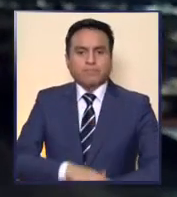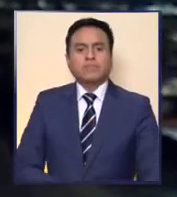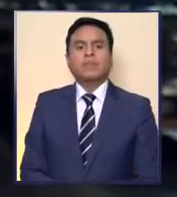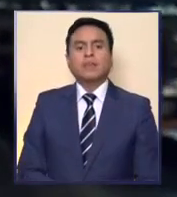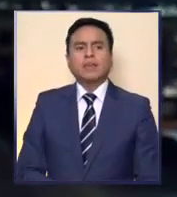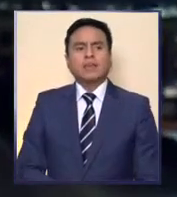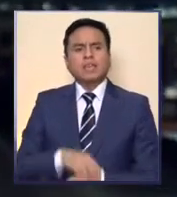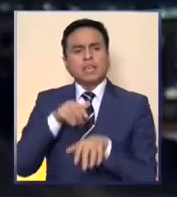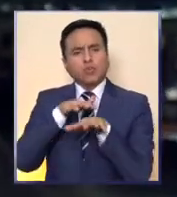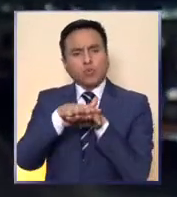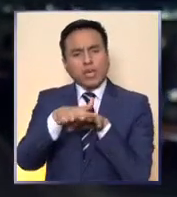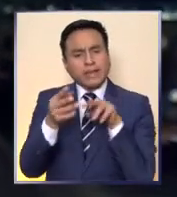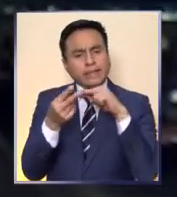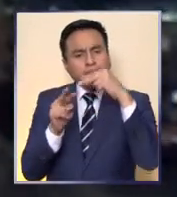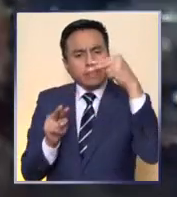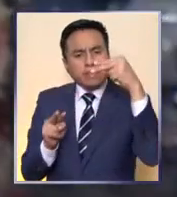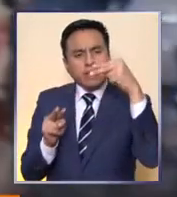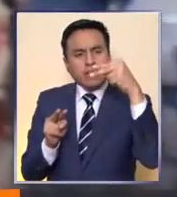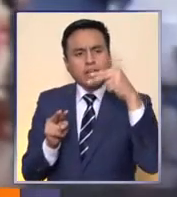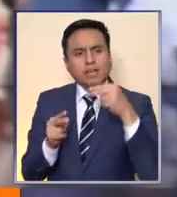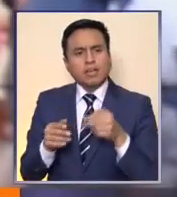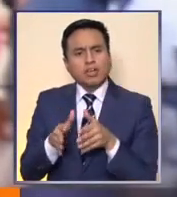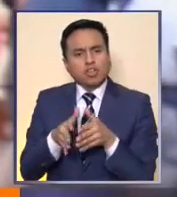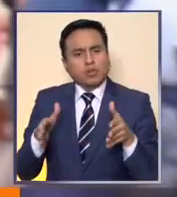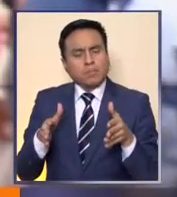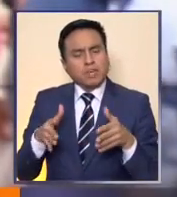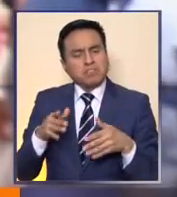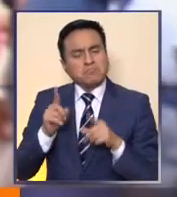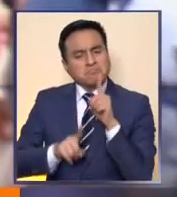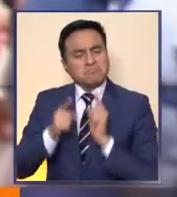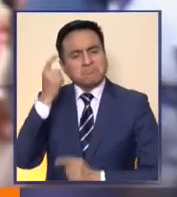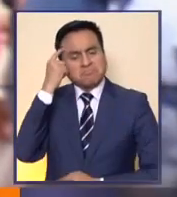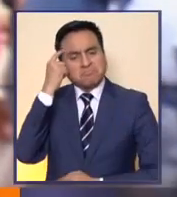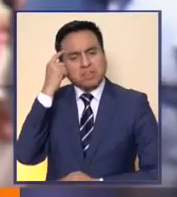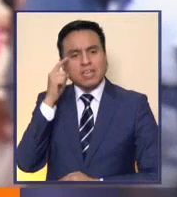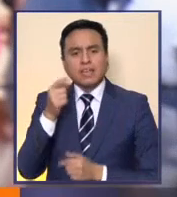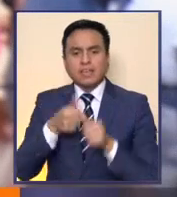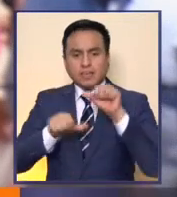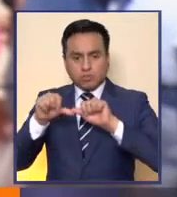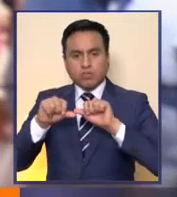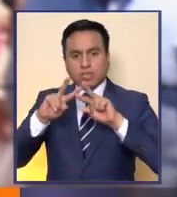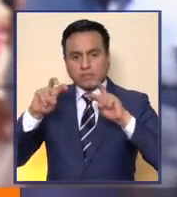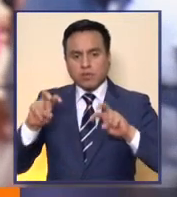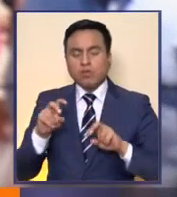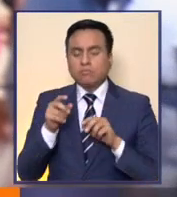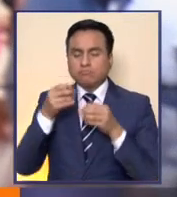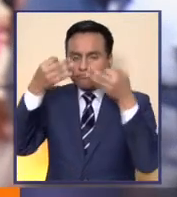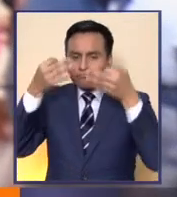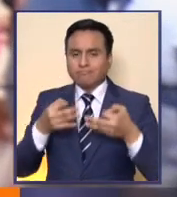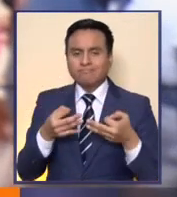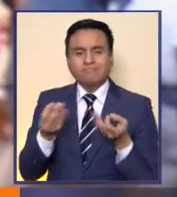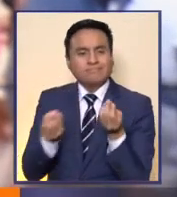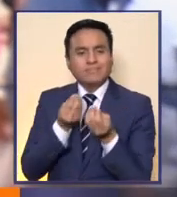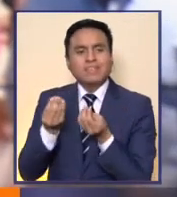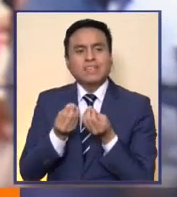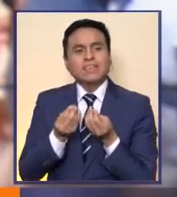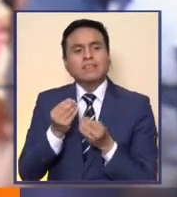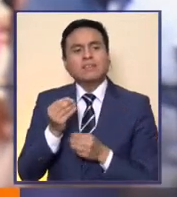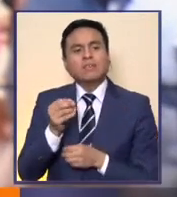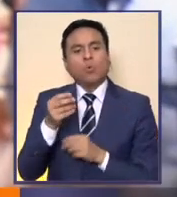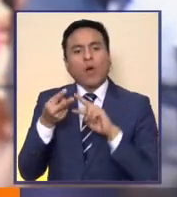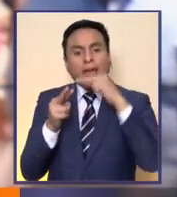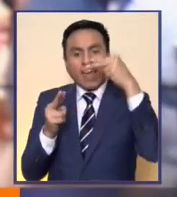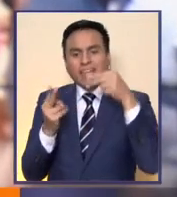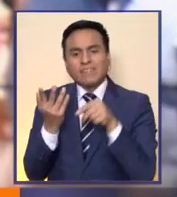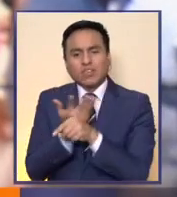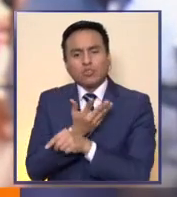¿Podría influir en la genética en el sobrepeso? Así lo afirma un estudio científico que determinó que un gen defectuoso en